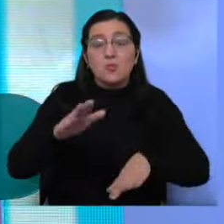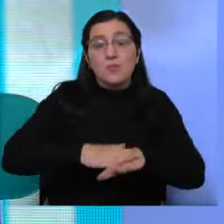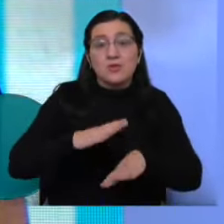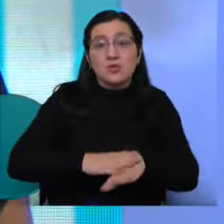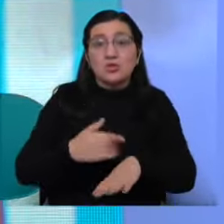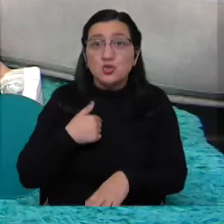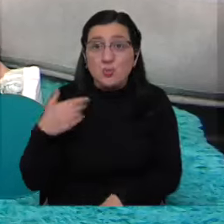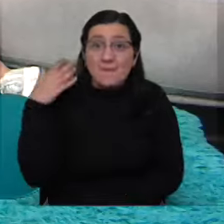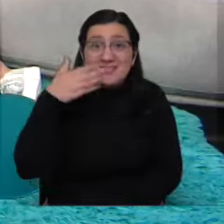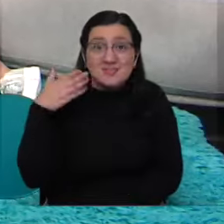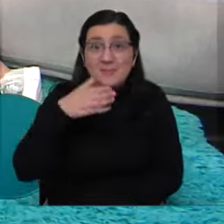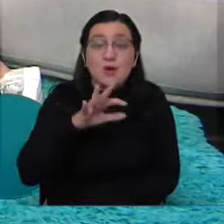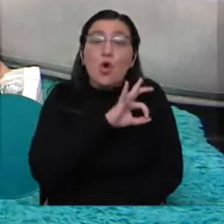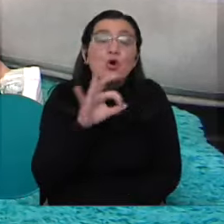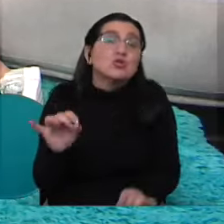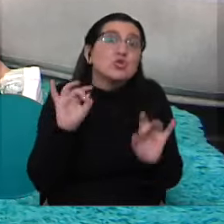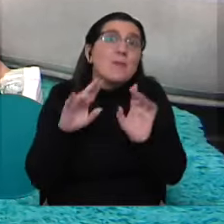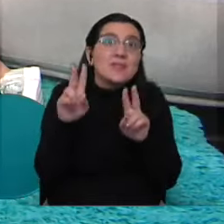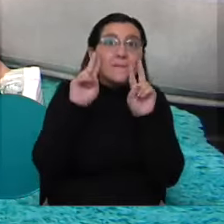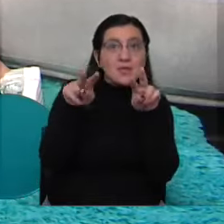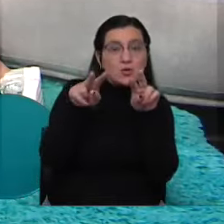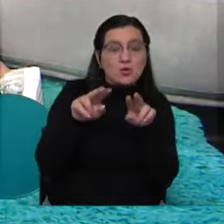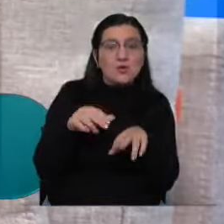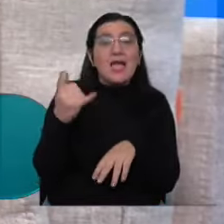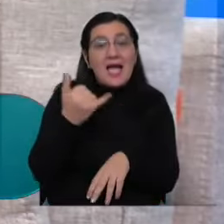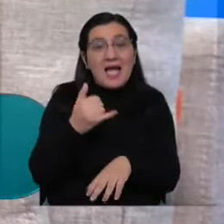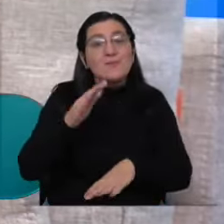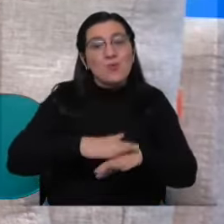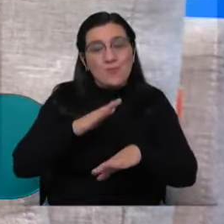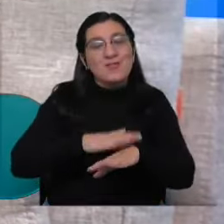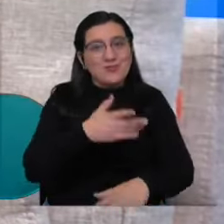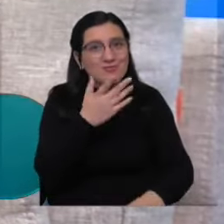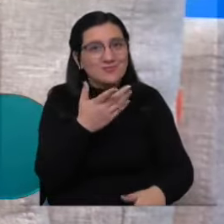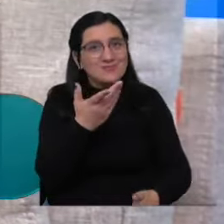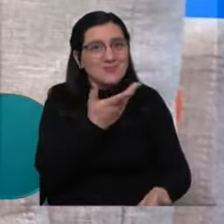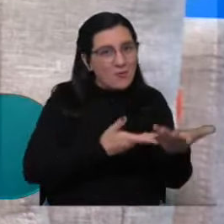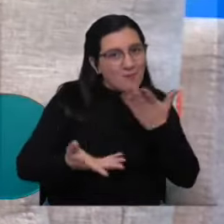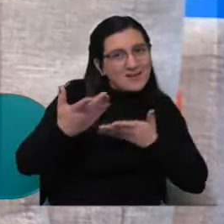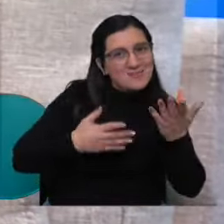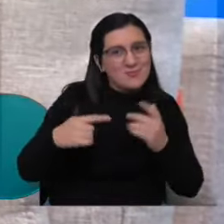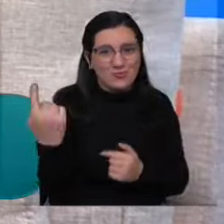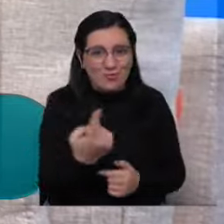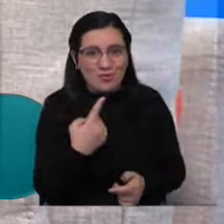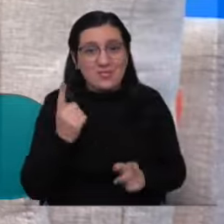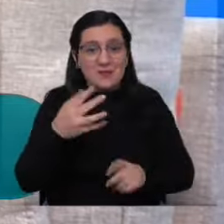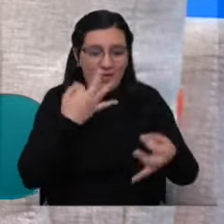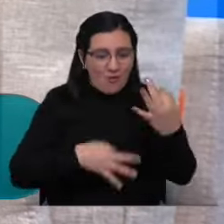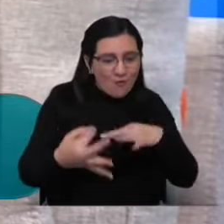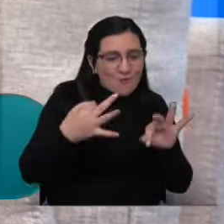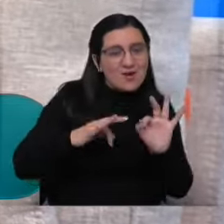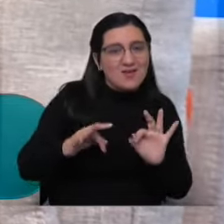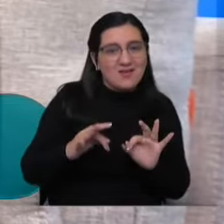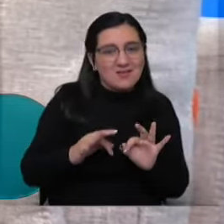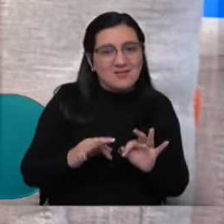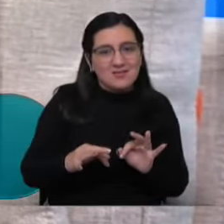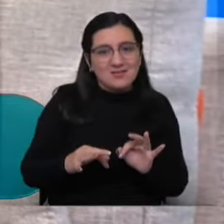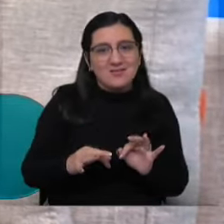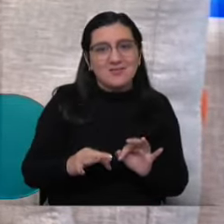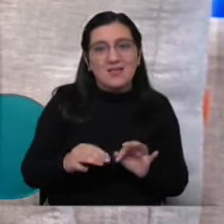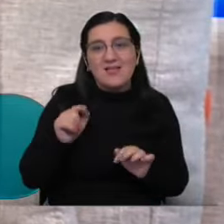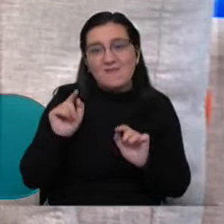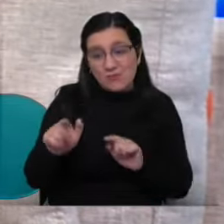hacer participar o solamente soy espectadora no tiene un momento interactivo que está bueno del final y además la obra te va como llevando el propio elenco